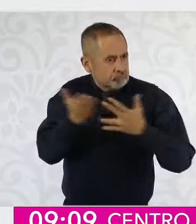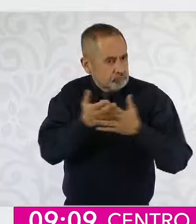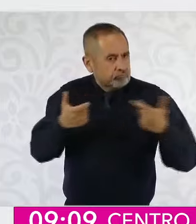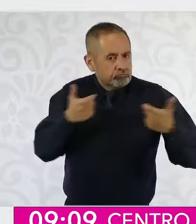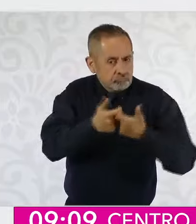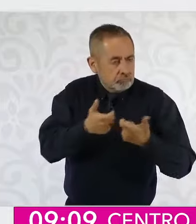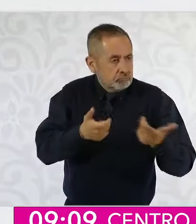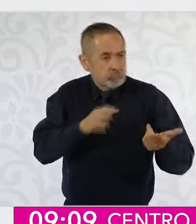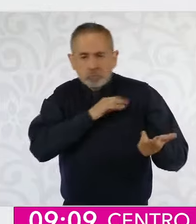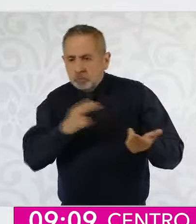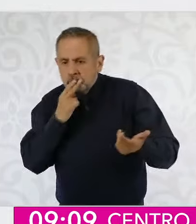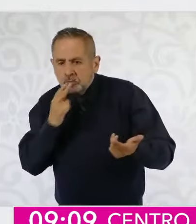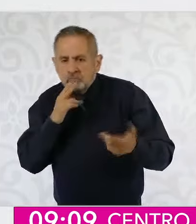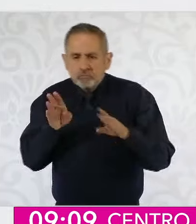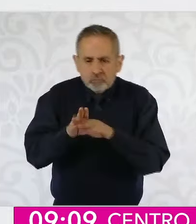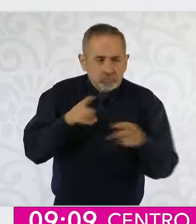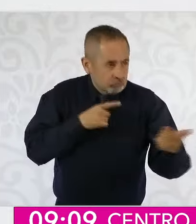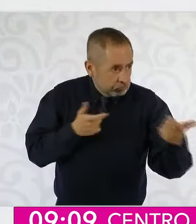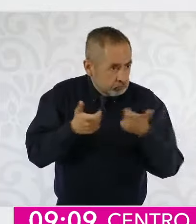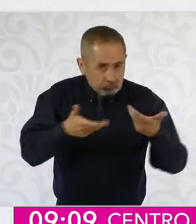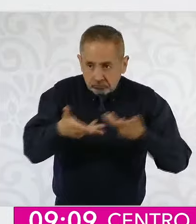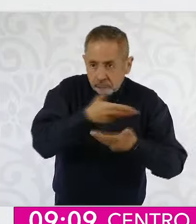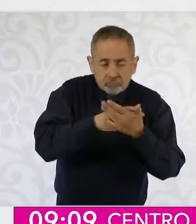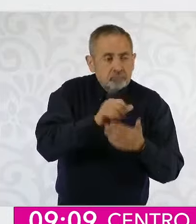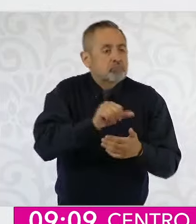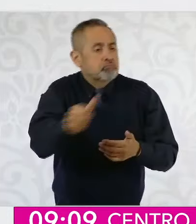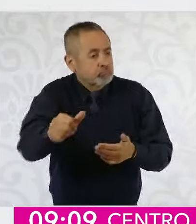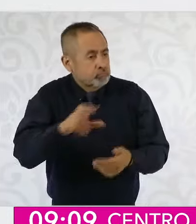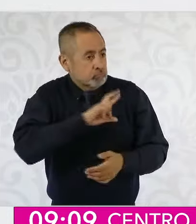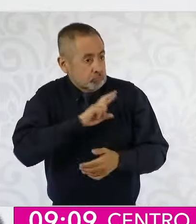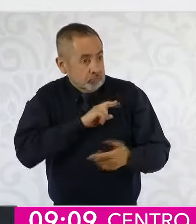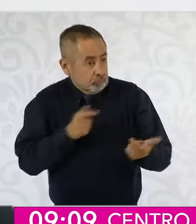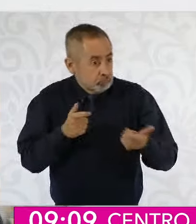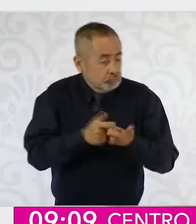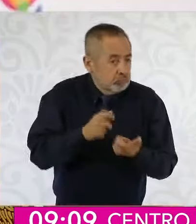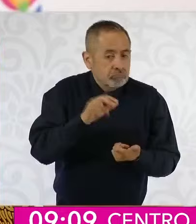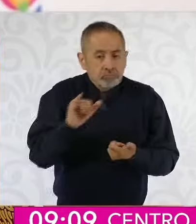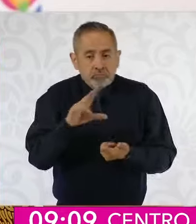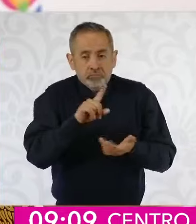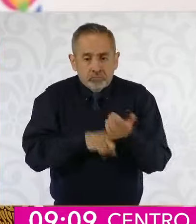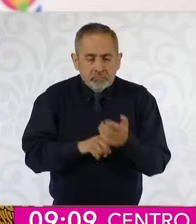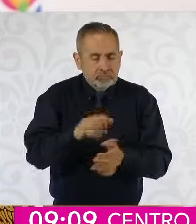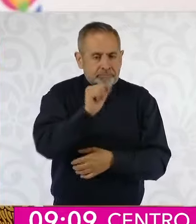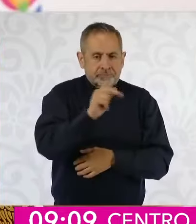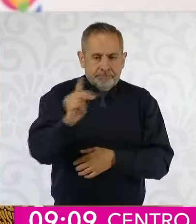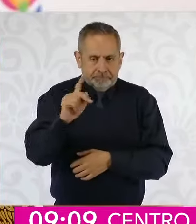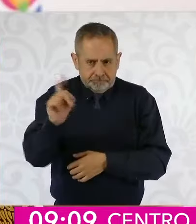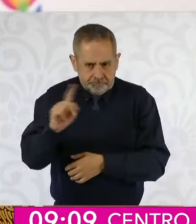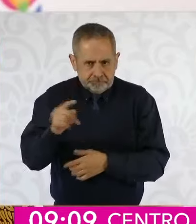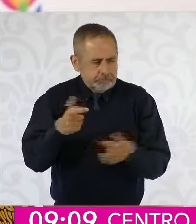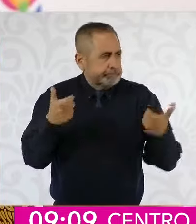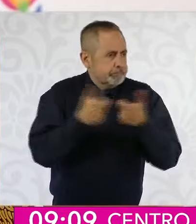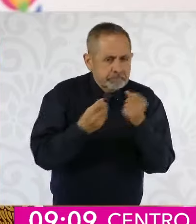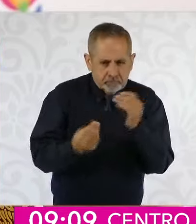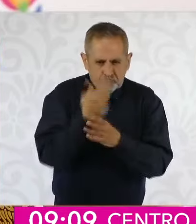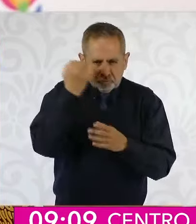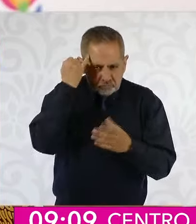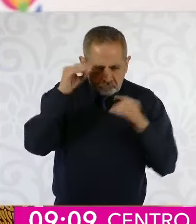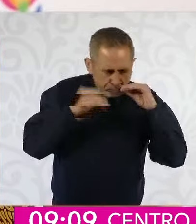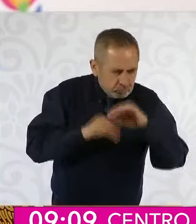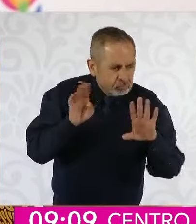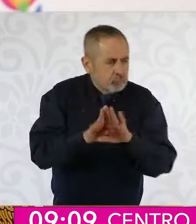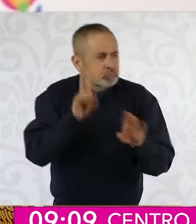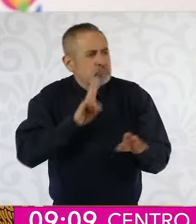Se pueden utilizar esquemas de participación privada que no son APPs ni concesiones, sino esquemas nuevos que